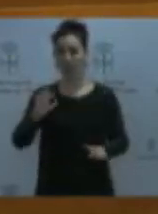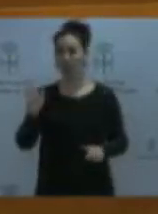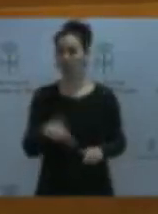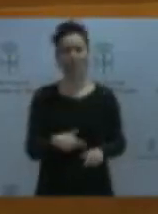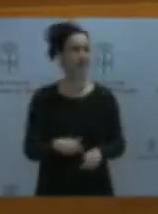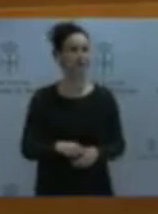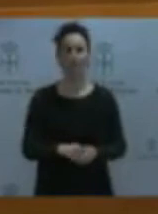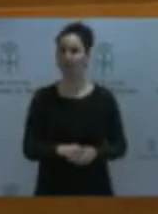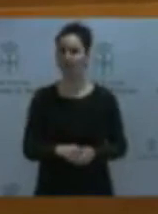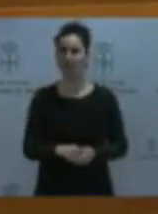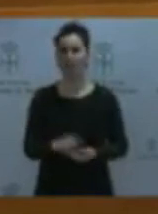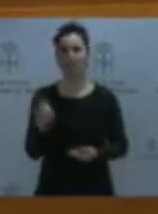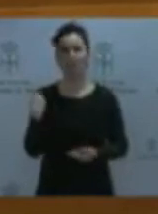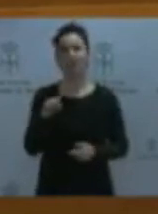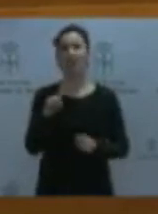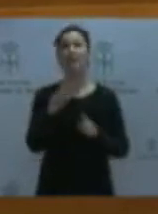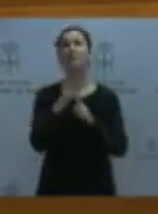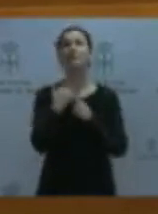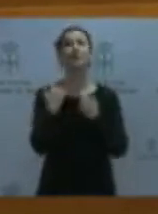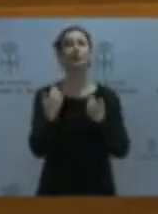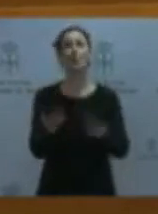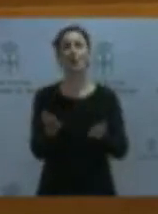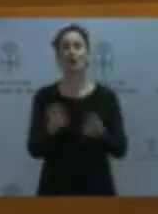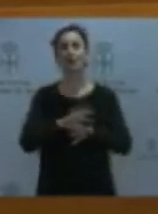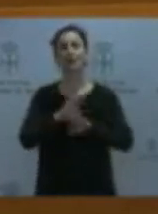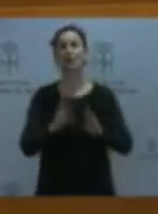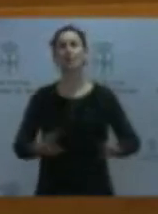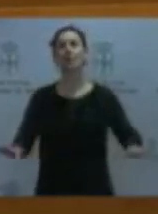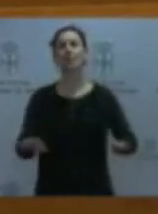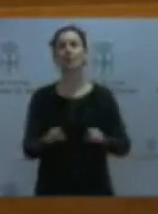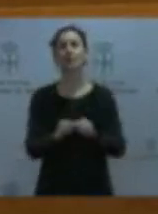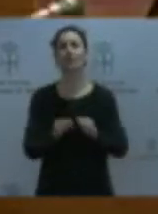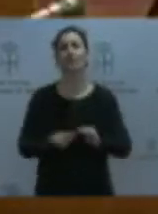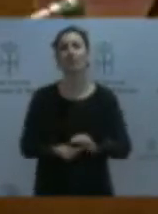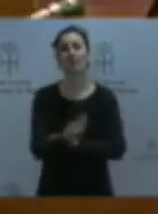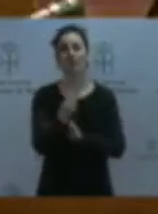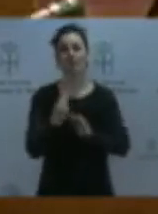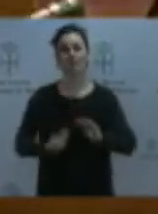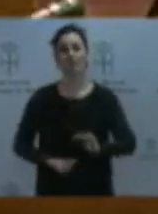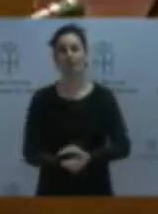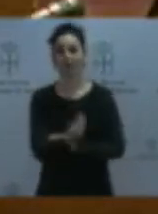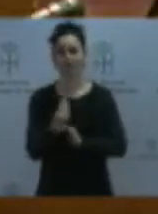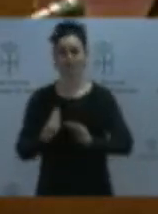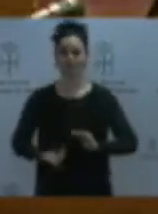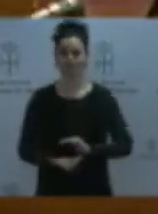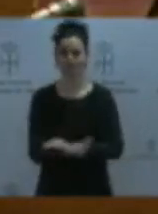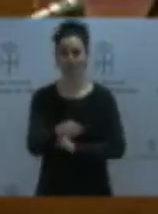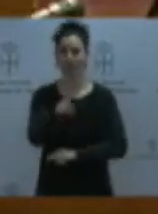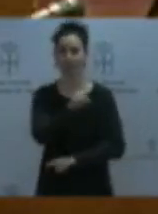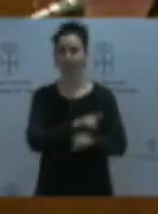definitiva, es la natalidad la que tiene un problema con ustedes. Muchas gracias.